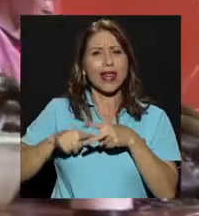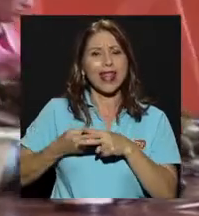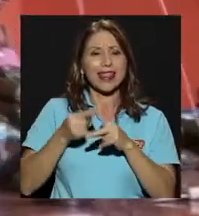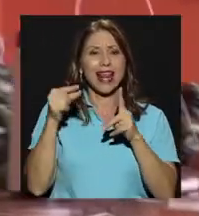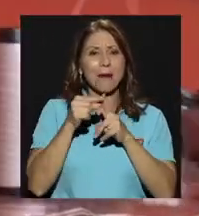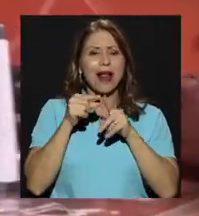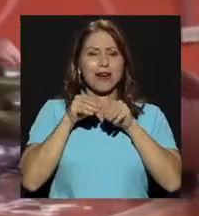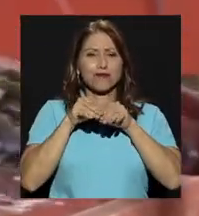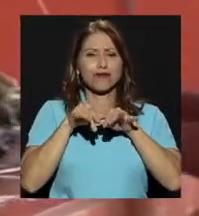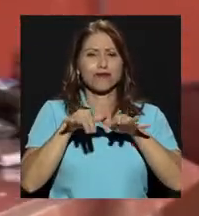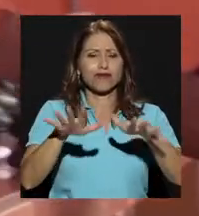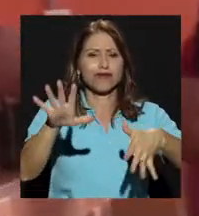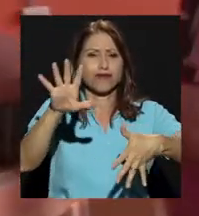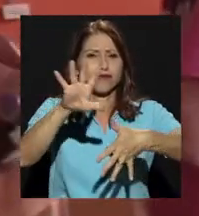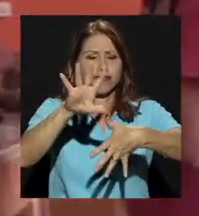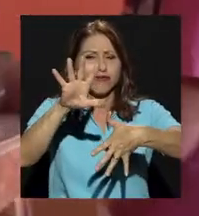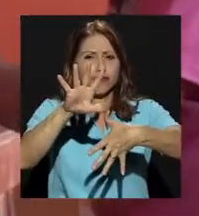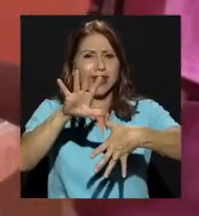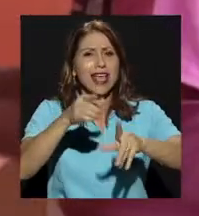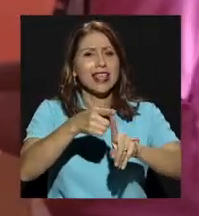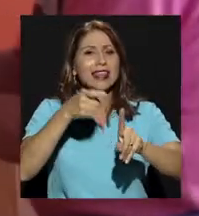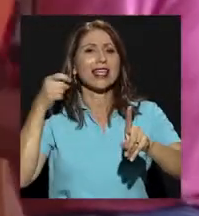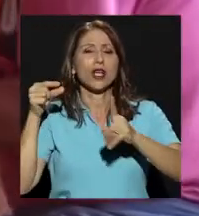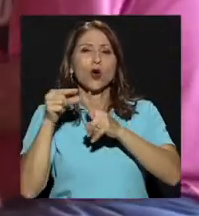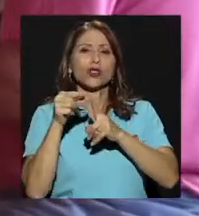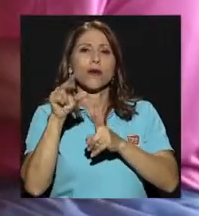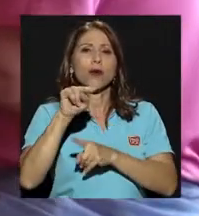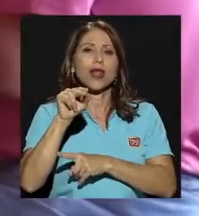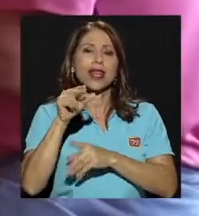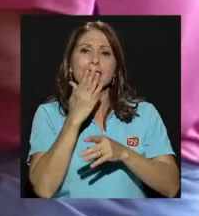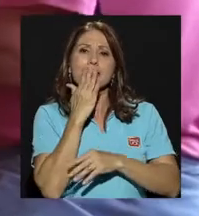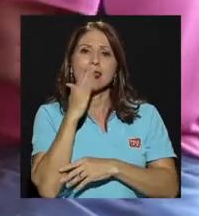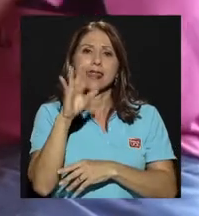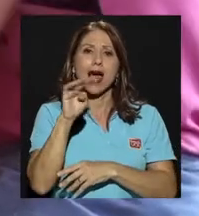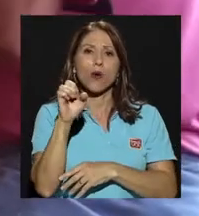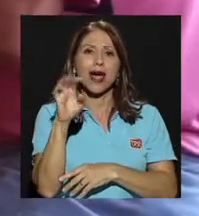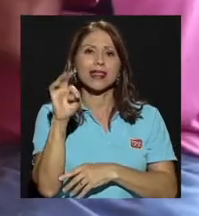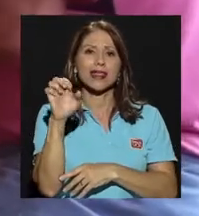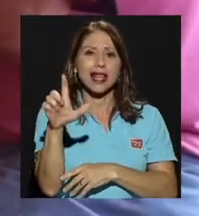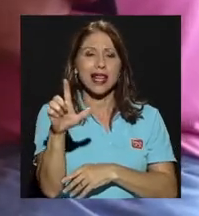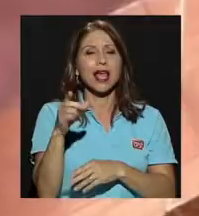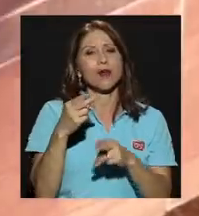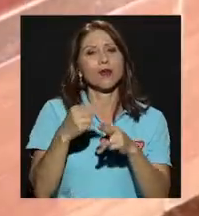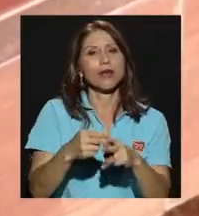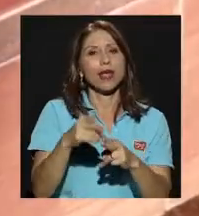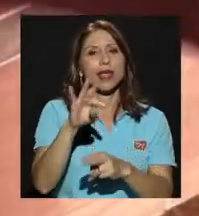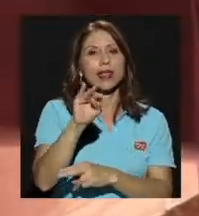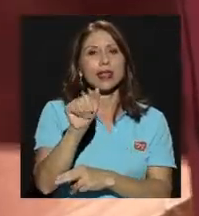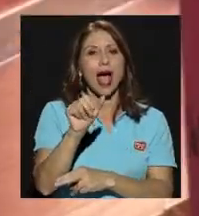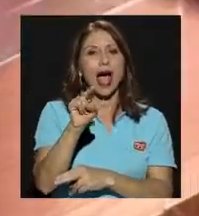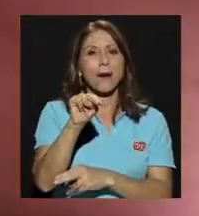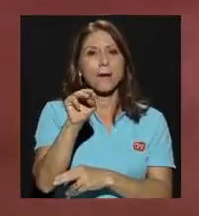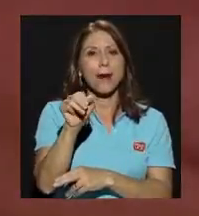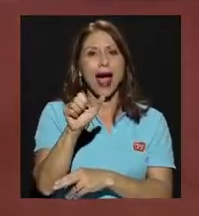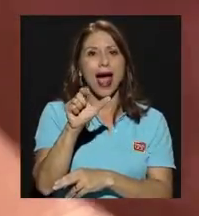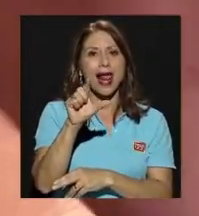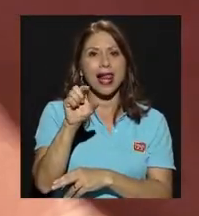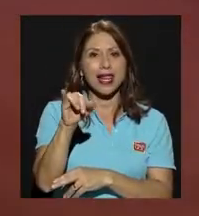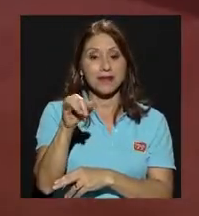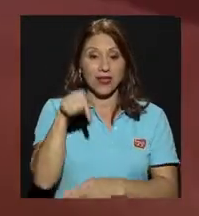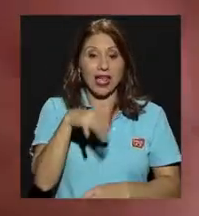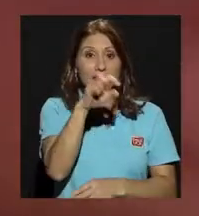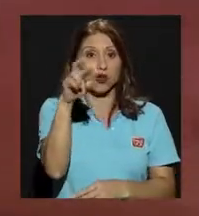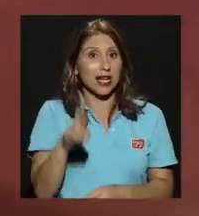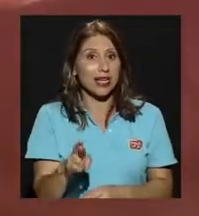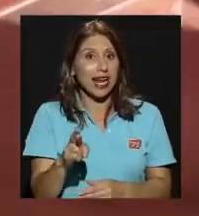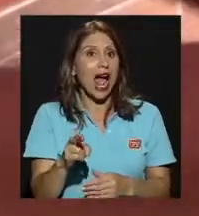por todo el continente americano y que proviene del concepto náhuatl, tamali. En Costa Rica son muy comunes